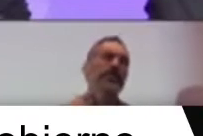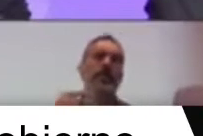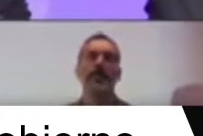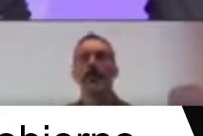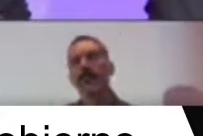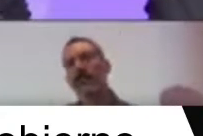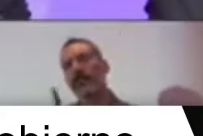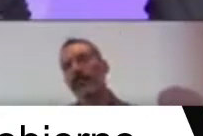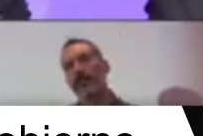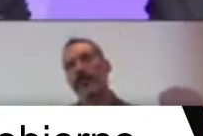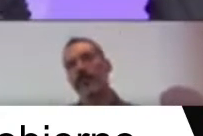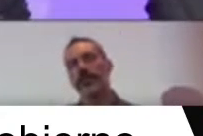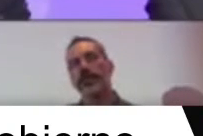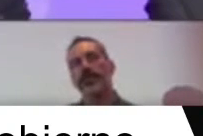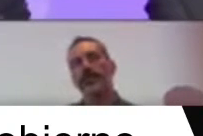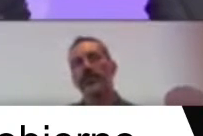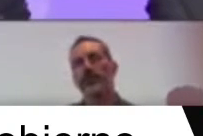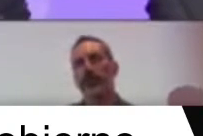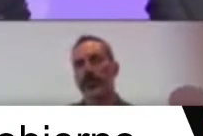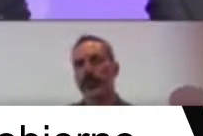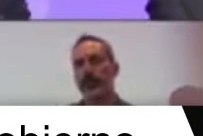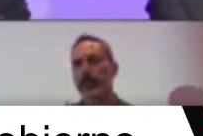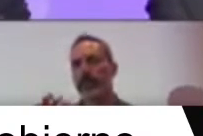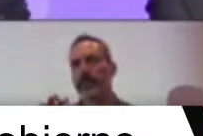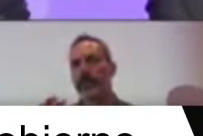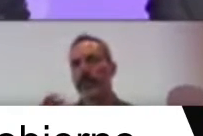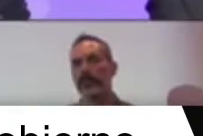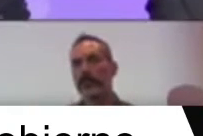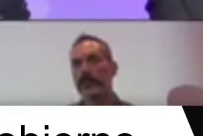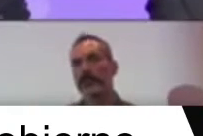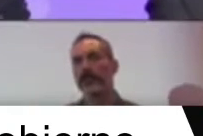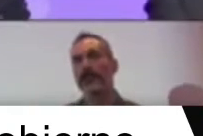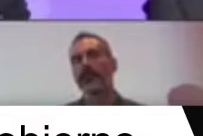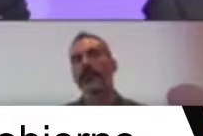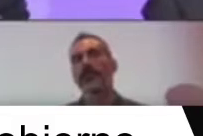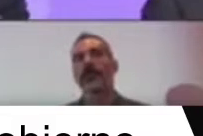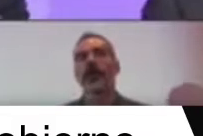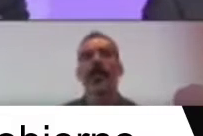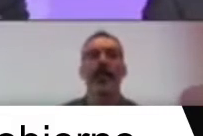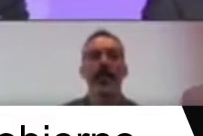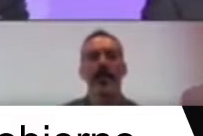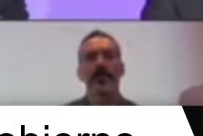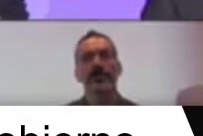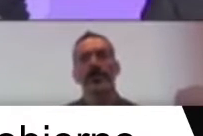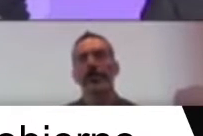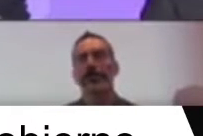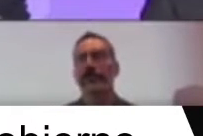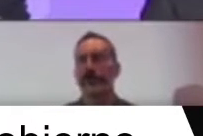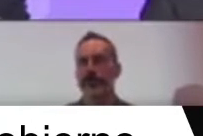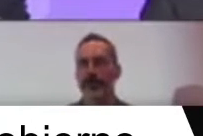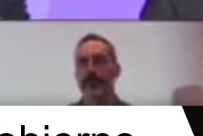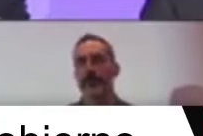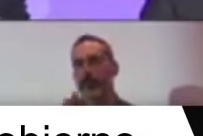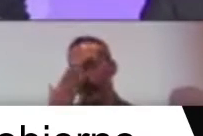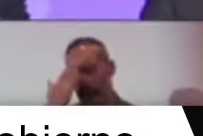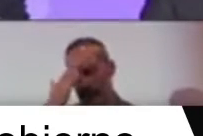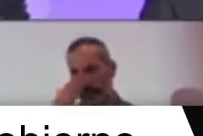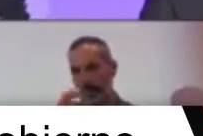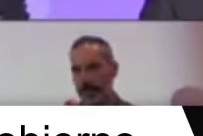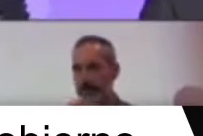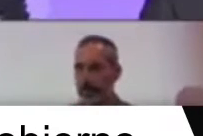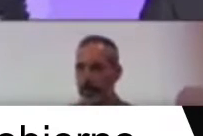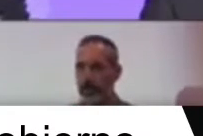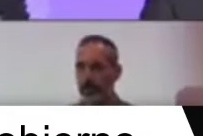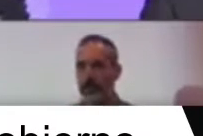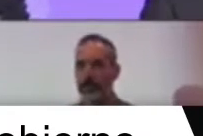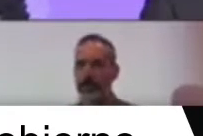país cerca de 500,000 personas. Para que nos demos una idea, esta cifra